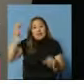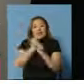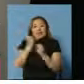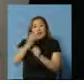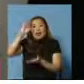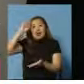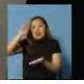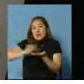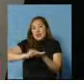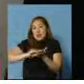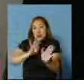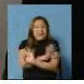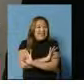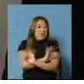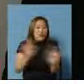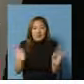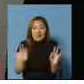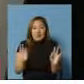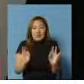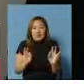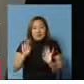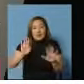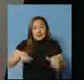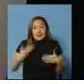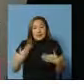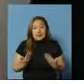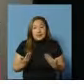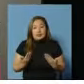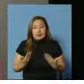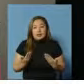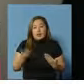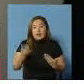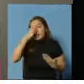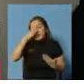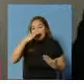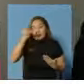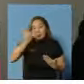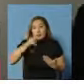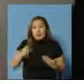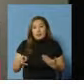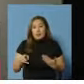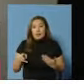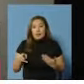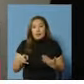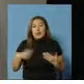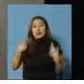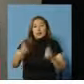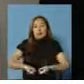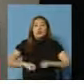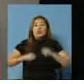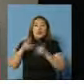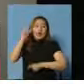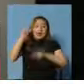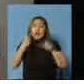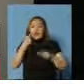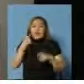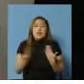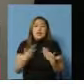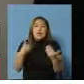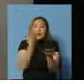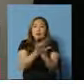la administración pública, ya no hay más. Así que, y después vamos a estar a disposición de todos los intendentes